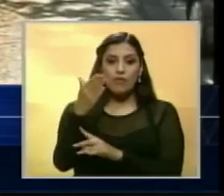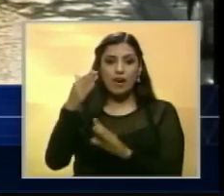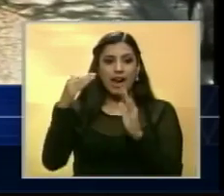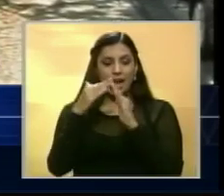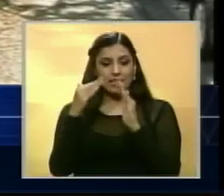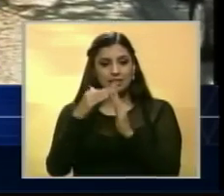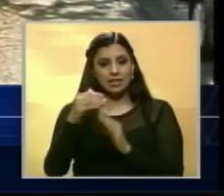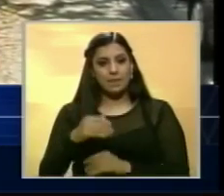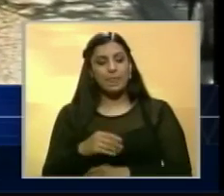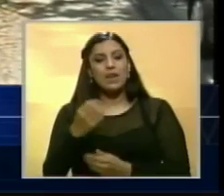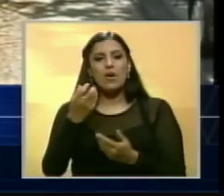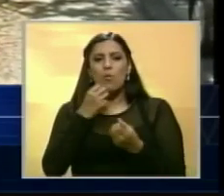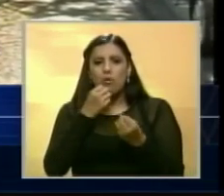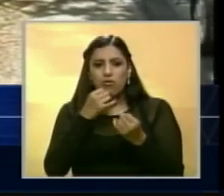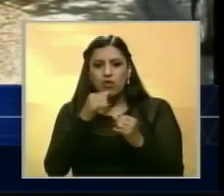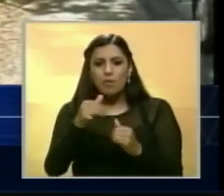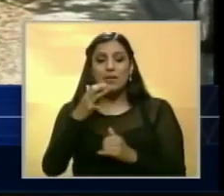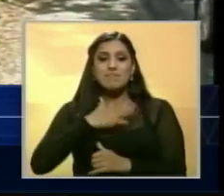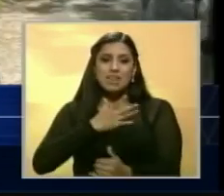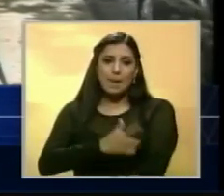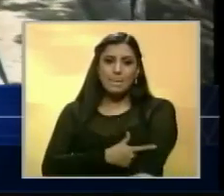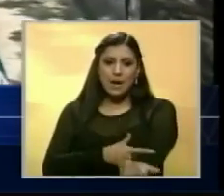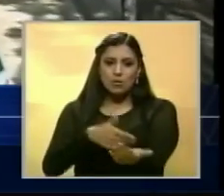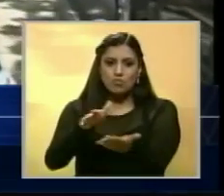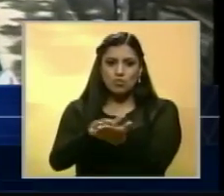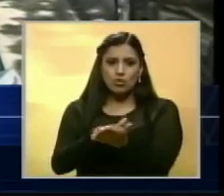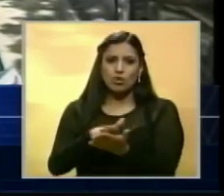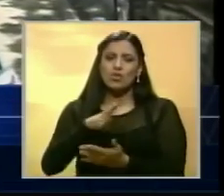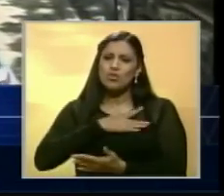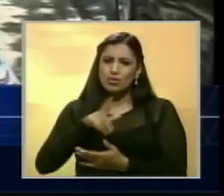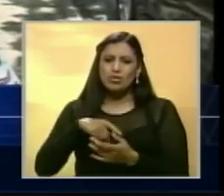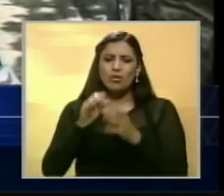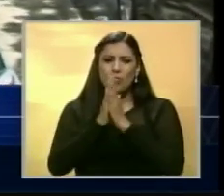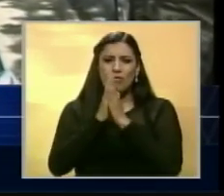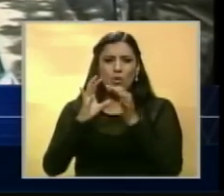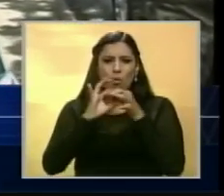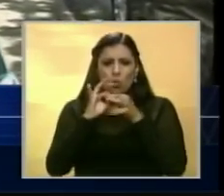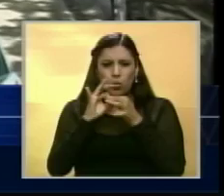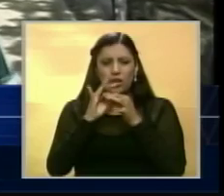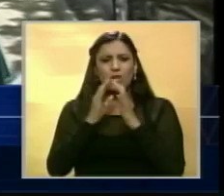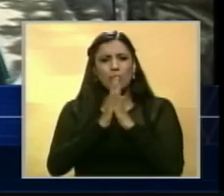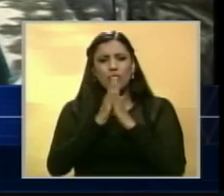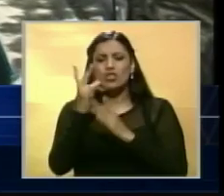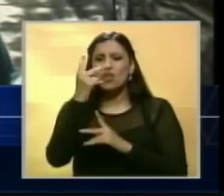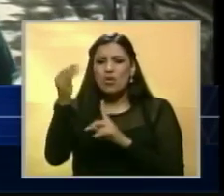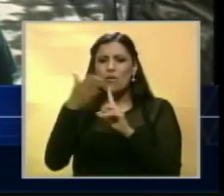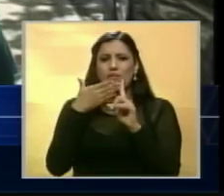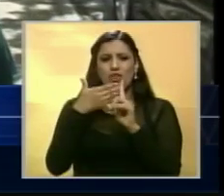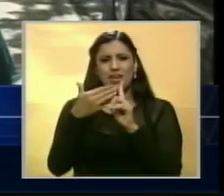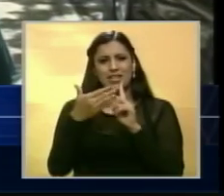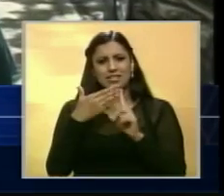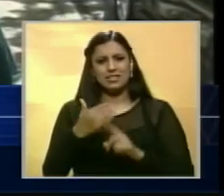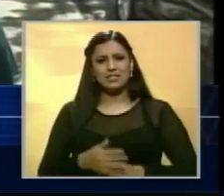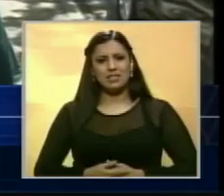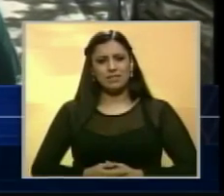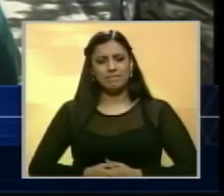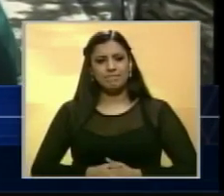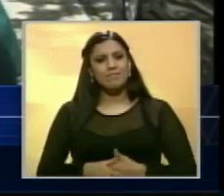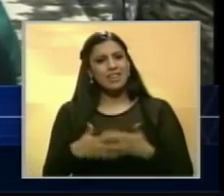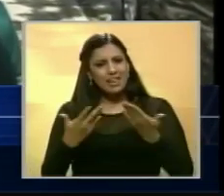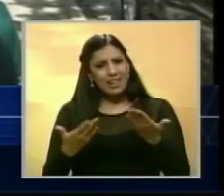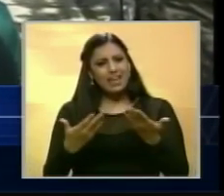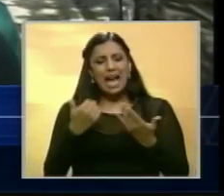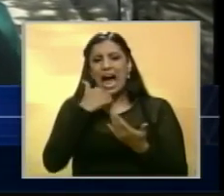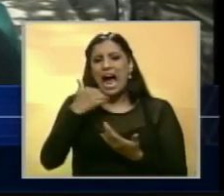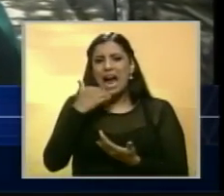FBI a darnos la información de que mi hermano había muerto. Que nos unamos, que por favor digamos no a la violencia y que